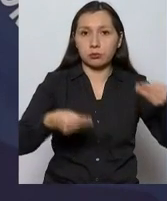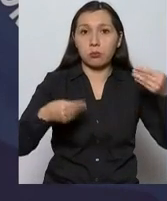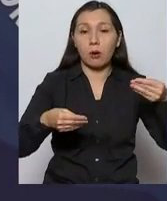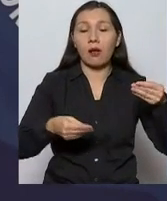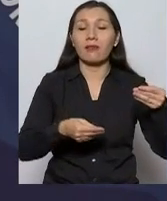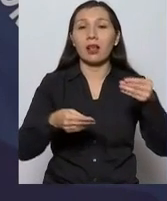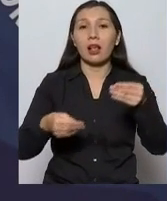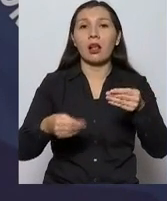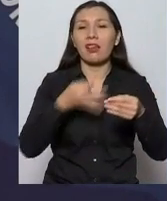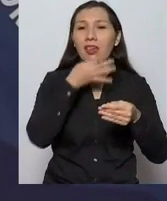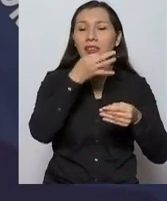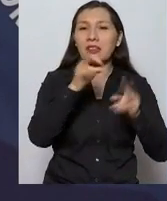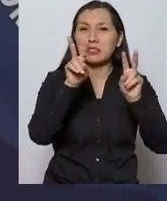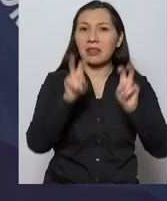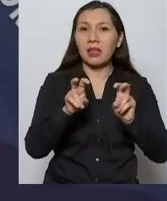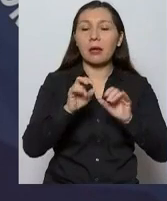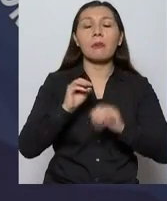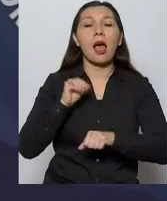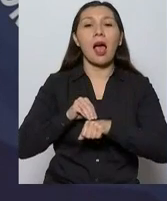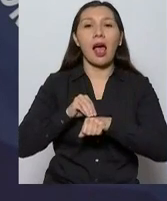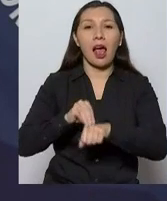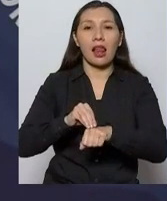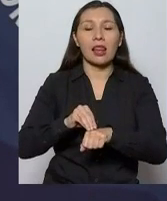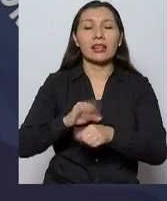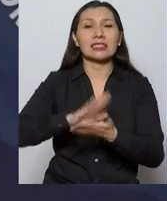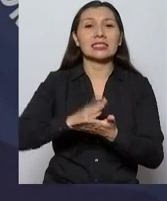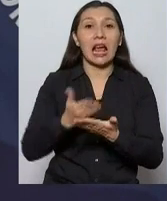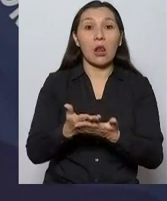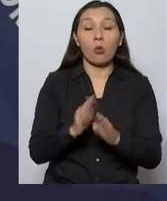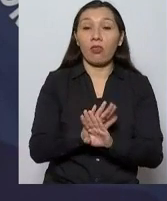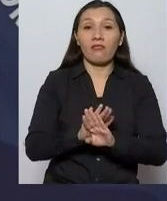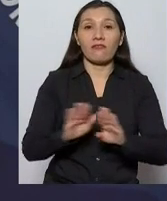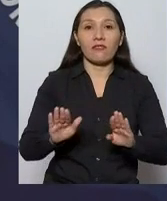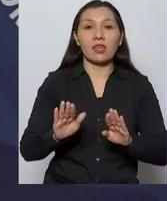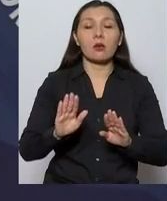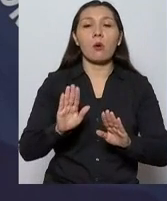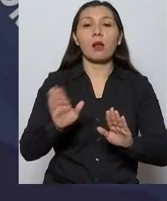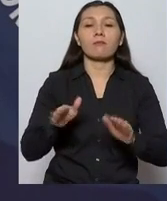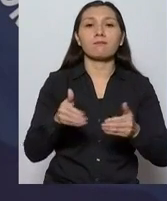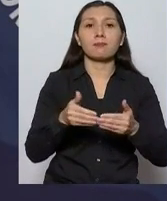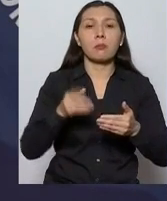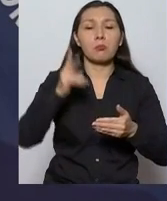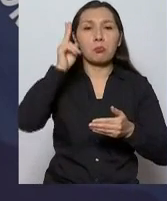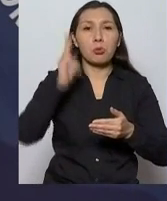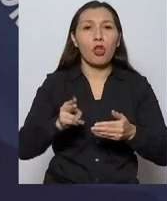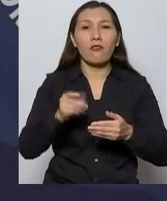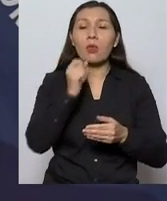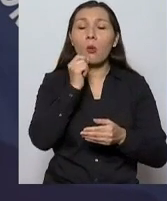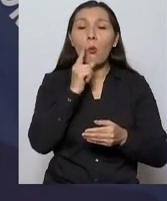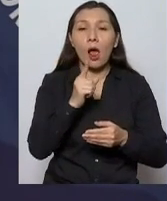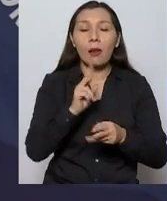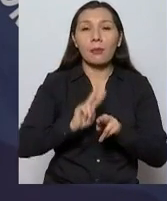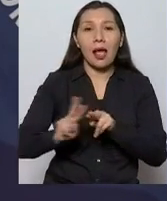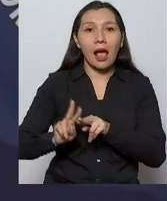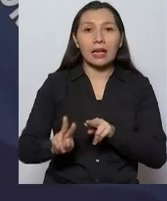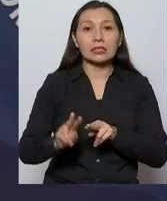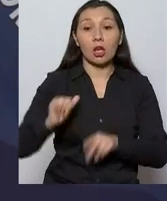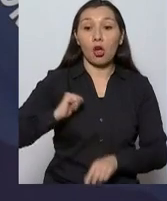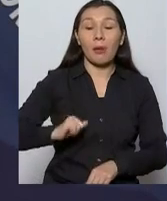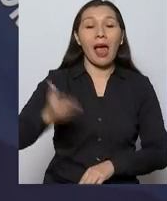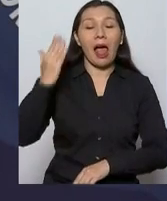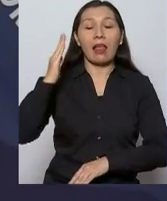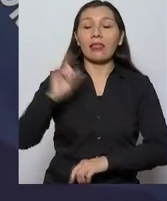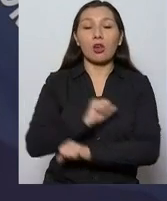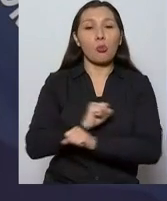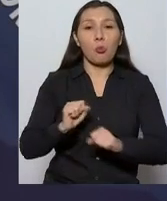que, en relación a la alerta sanitaria, termina con la limitación o prohibición para hacer